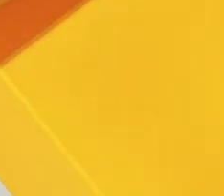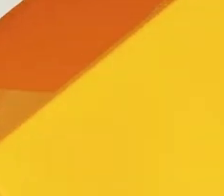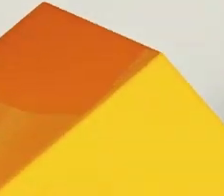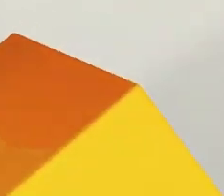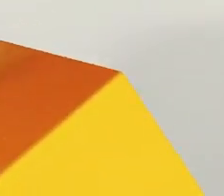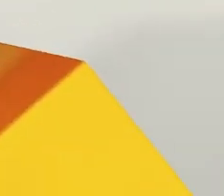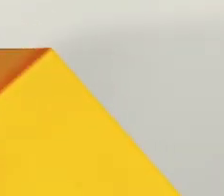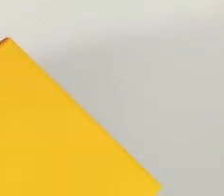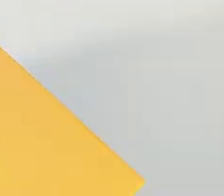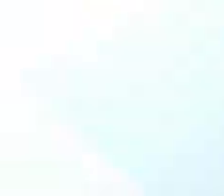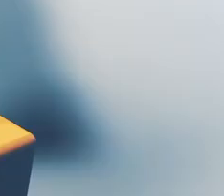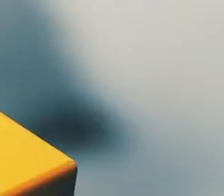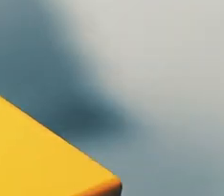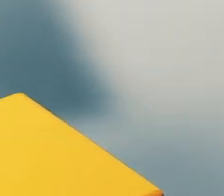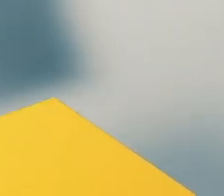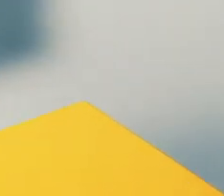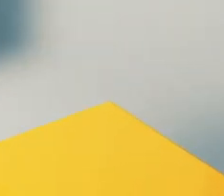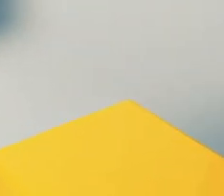¡Gracias!